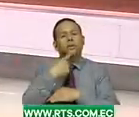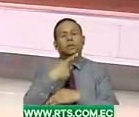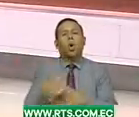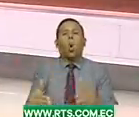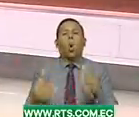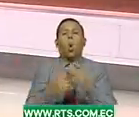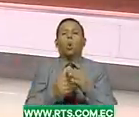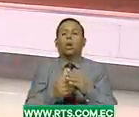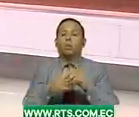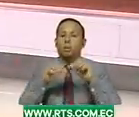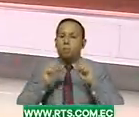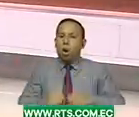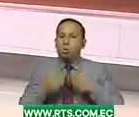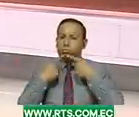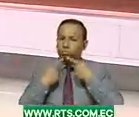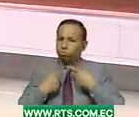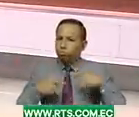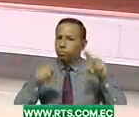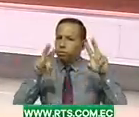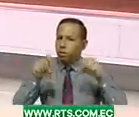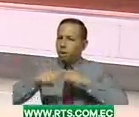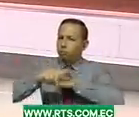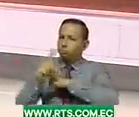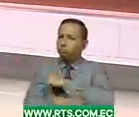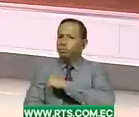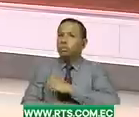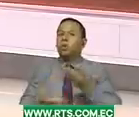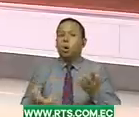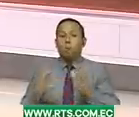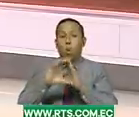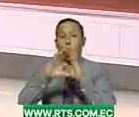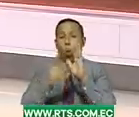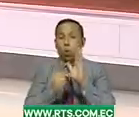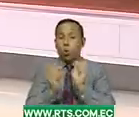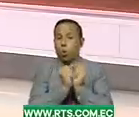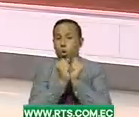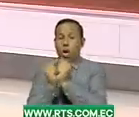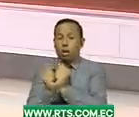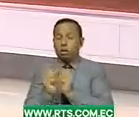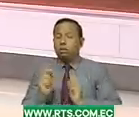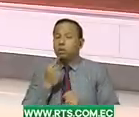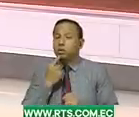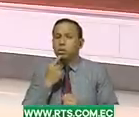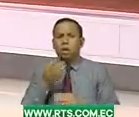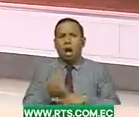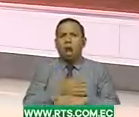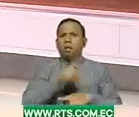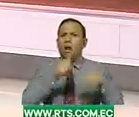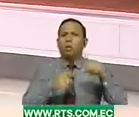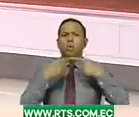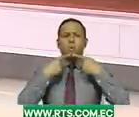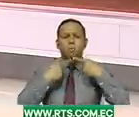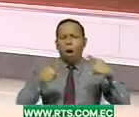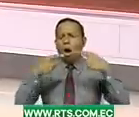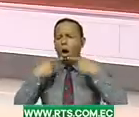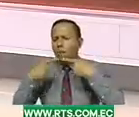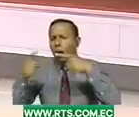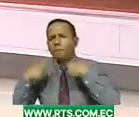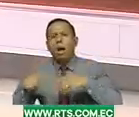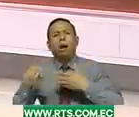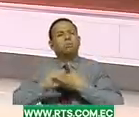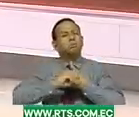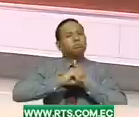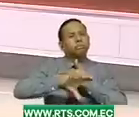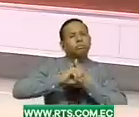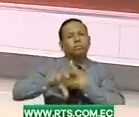sanciones estipuladas en el Código Orgánico Integral Penal en relación a la información que se difunde en los medios de comunicación en